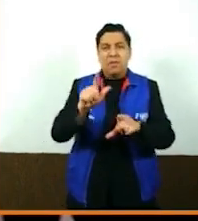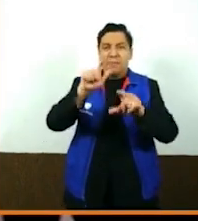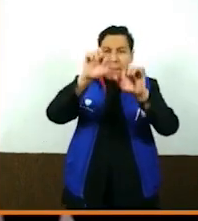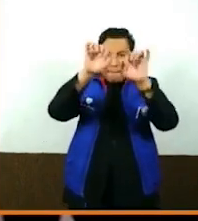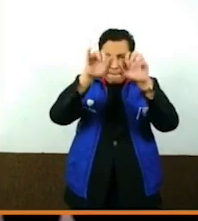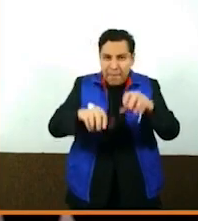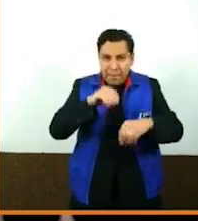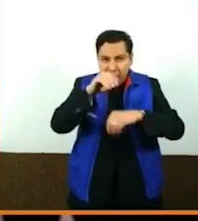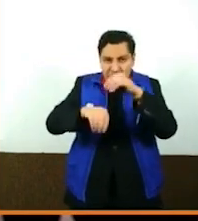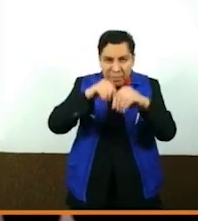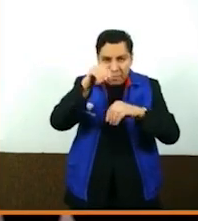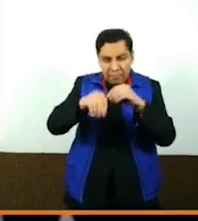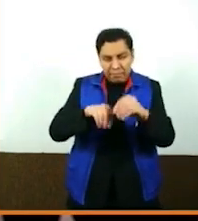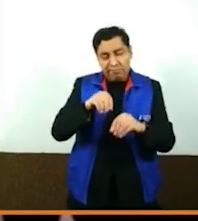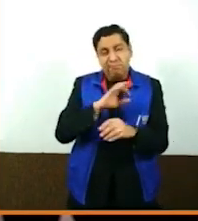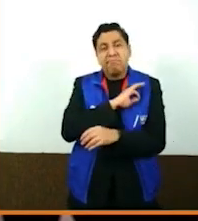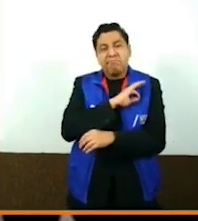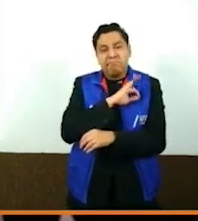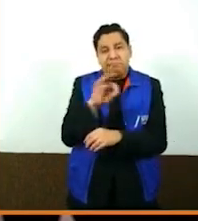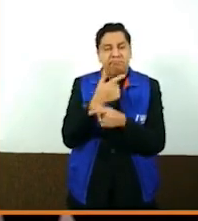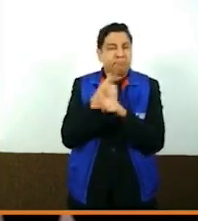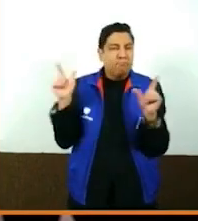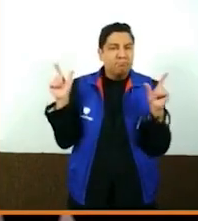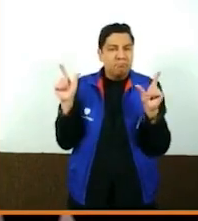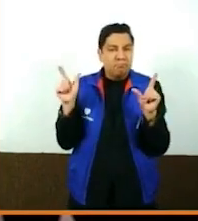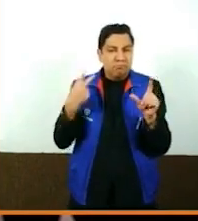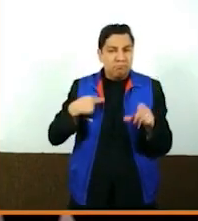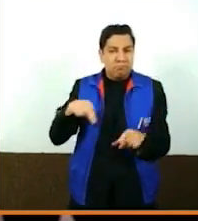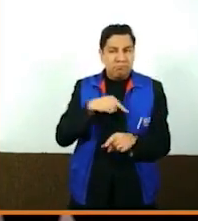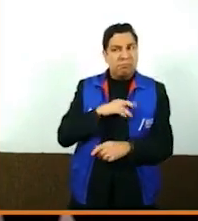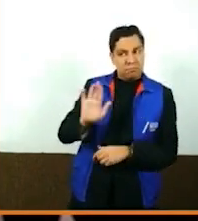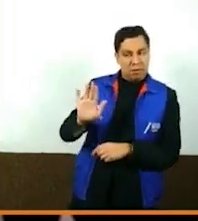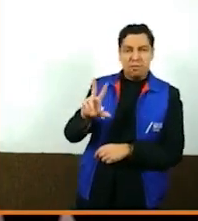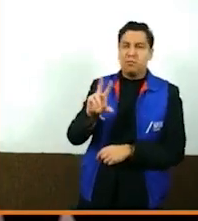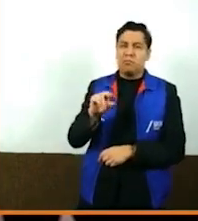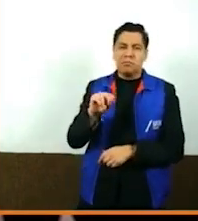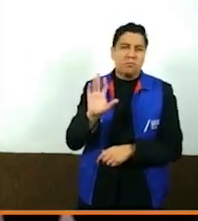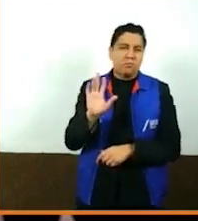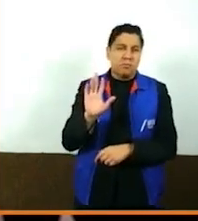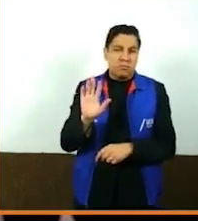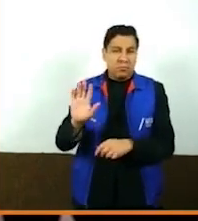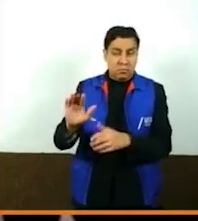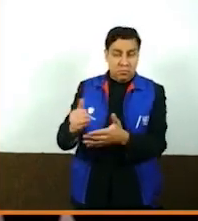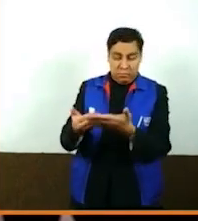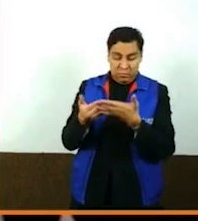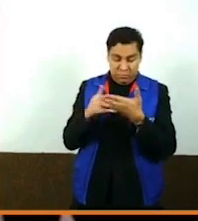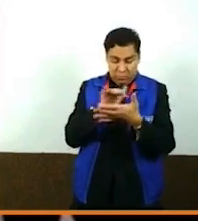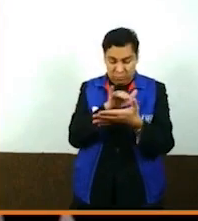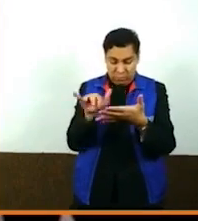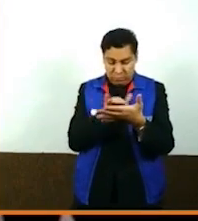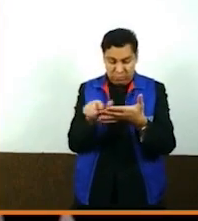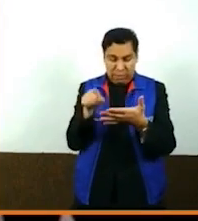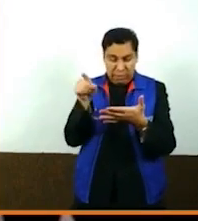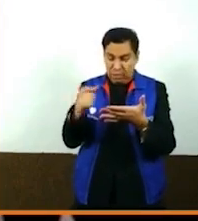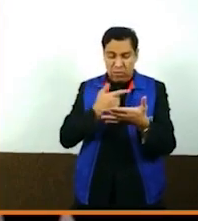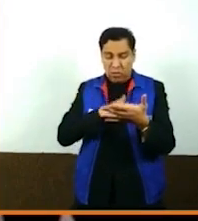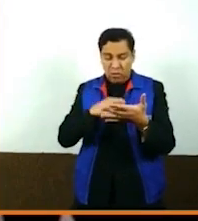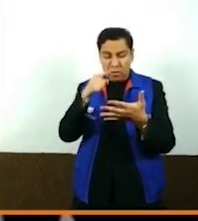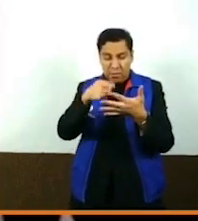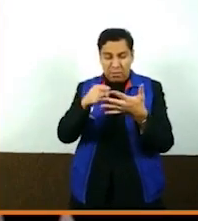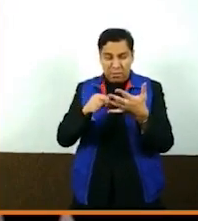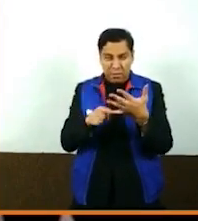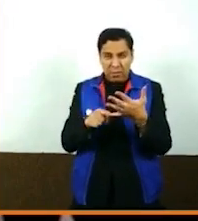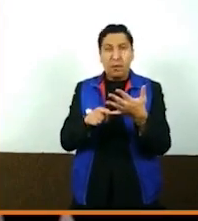tres variables pues definitivamente nos dan a nosotros los datos para poder actuar. Creemos que hemos pasado de ese momento de